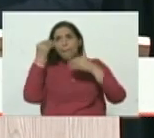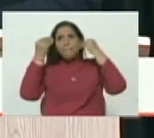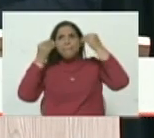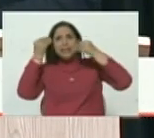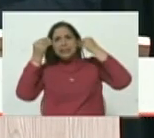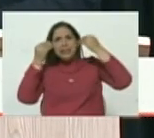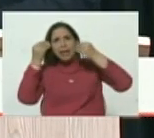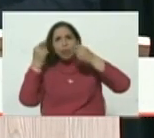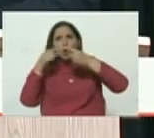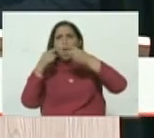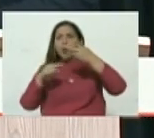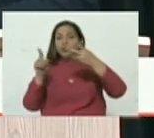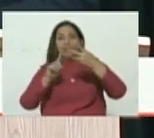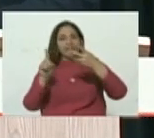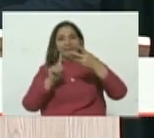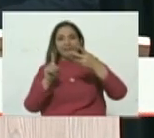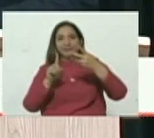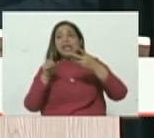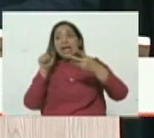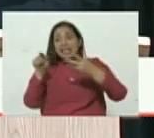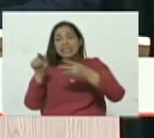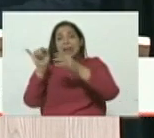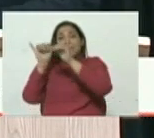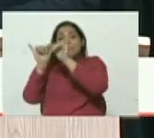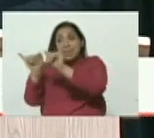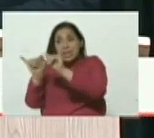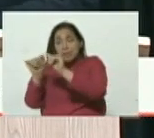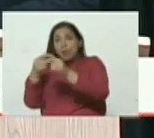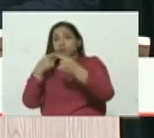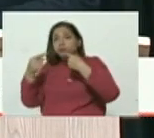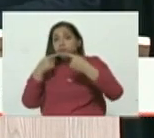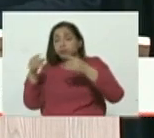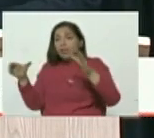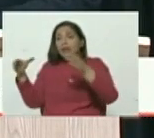aventurando. Es el testimonio en una reunión que